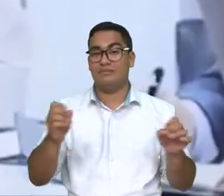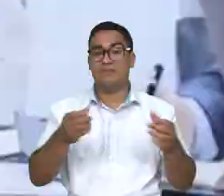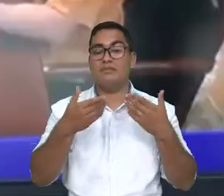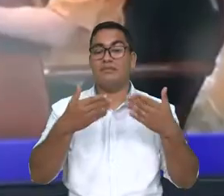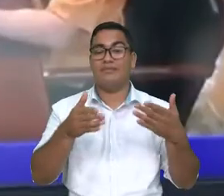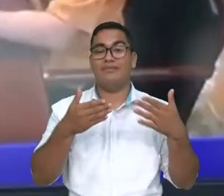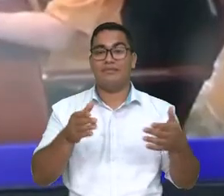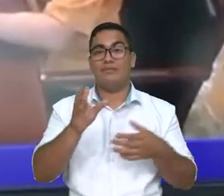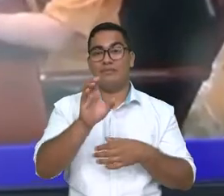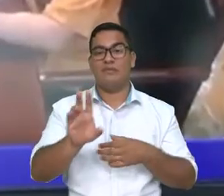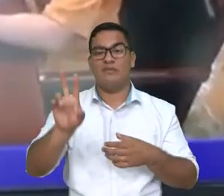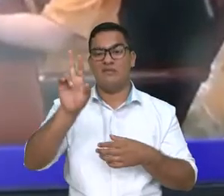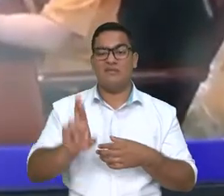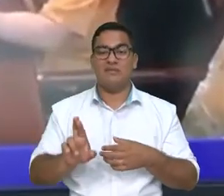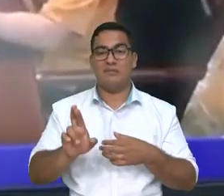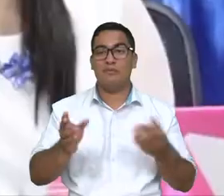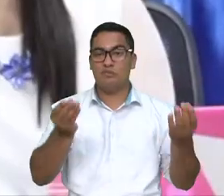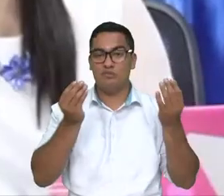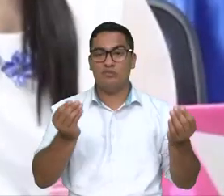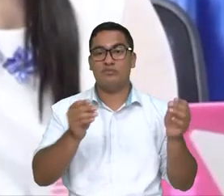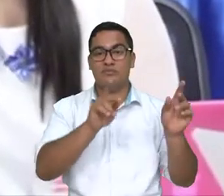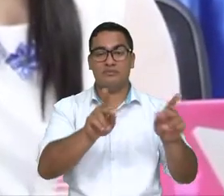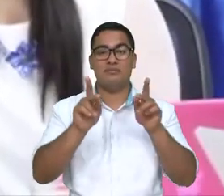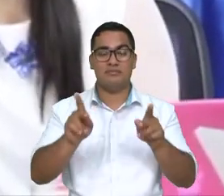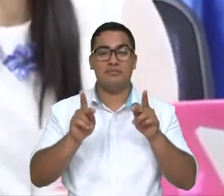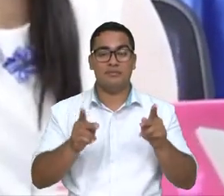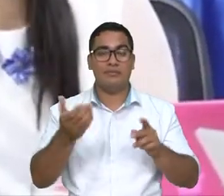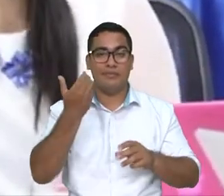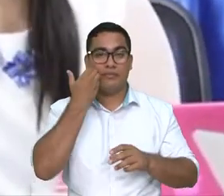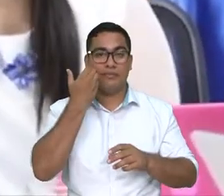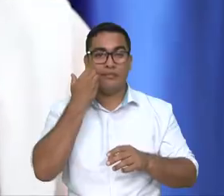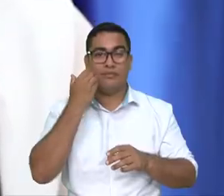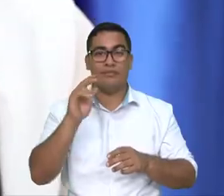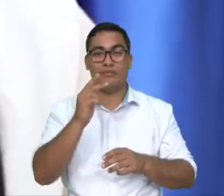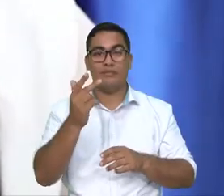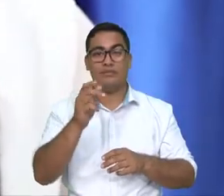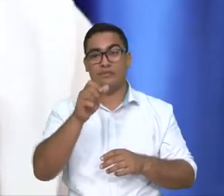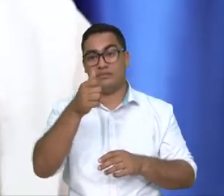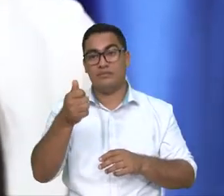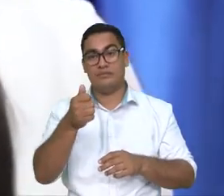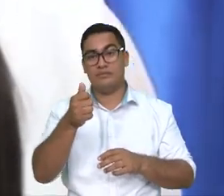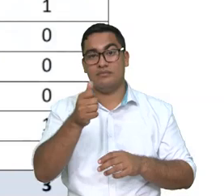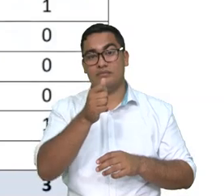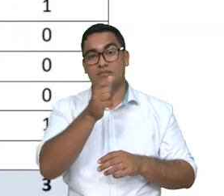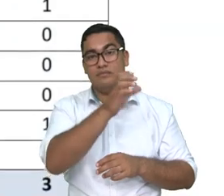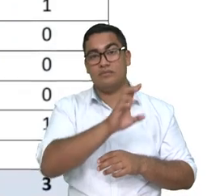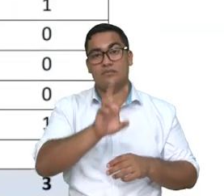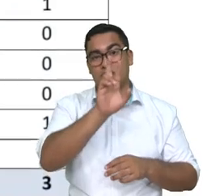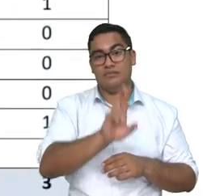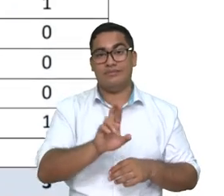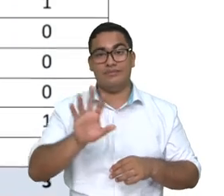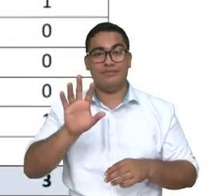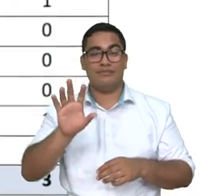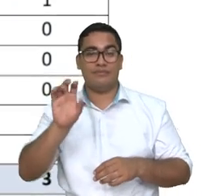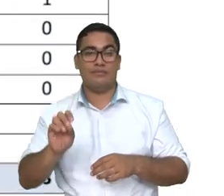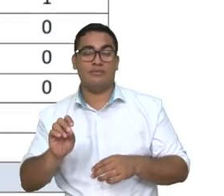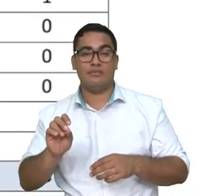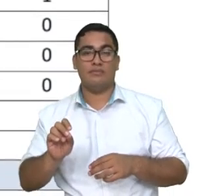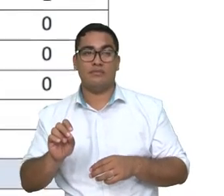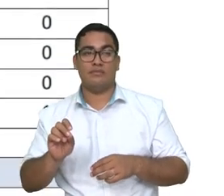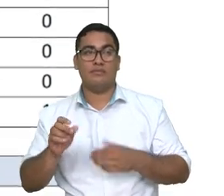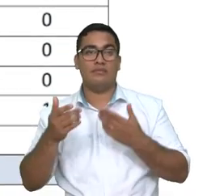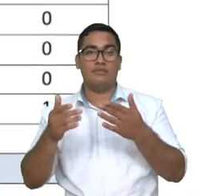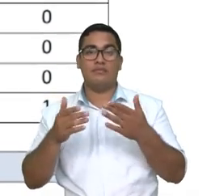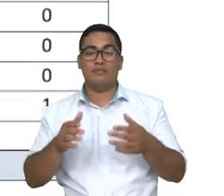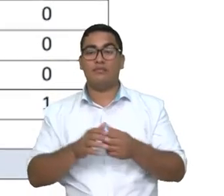Rica las naciones con más casos confirmados, con 86 y 50 respectivamente. De